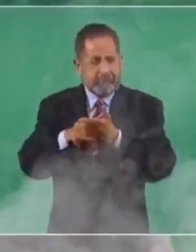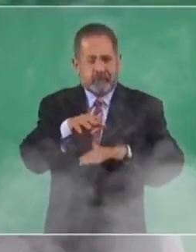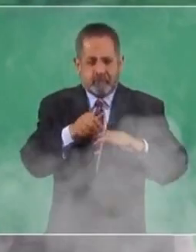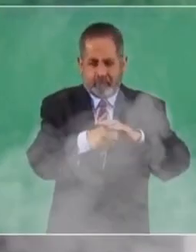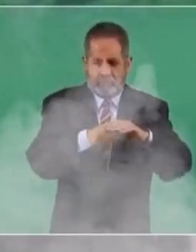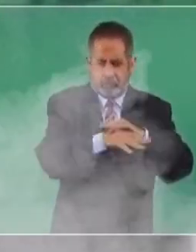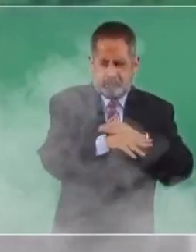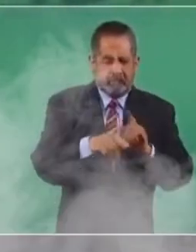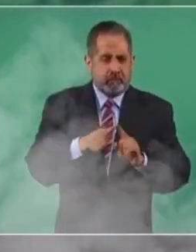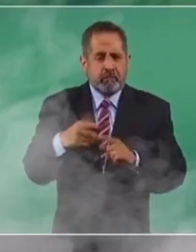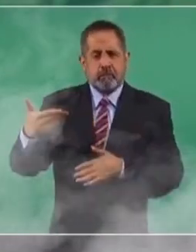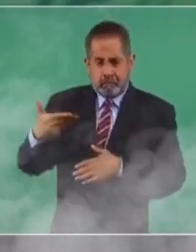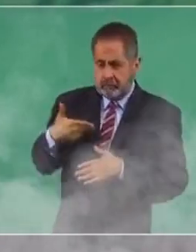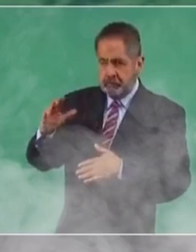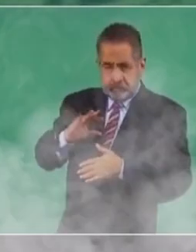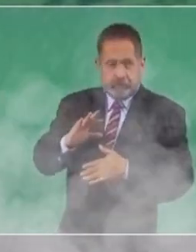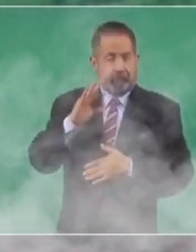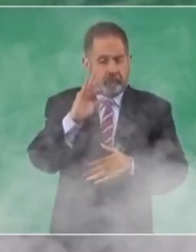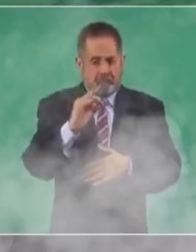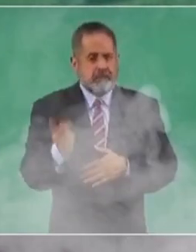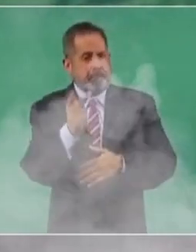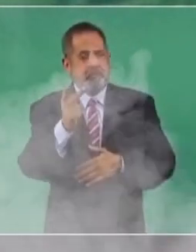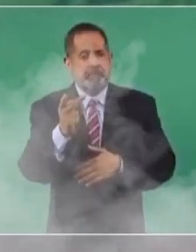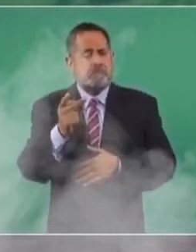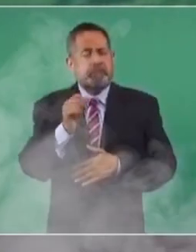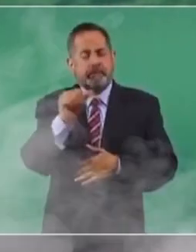de Ayotzinapa me solicitó que yo